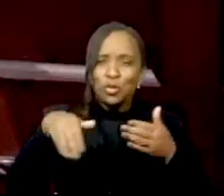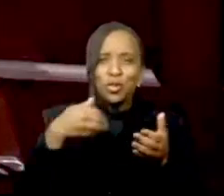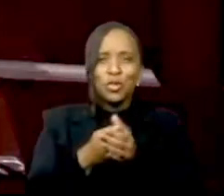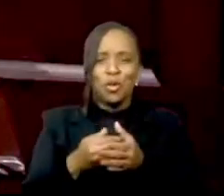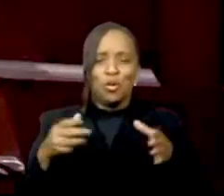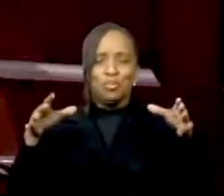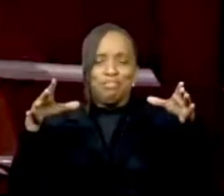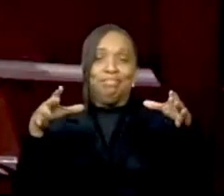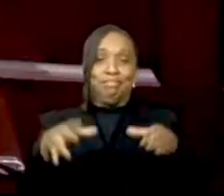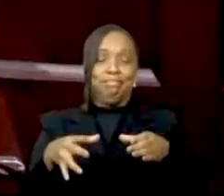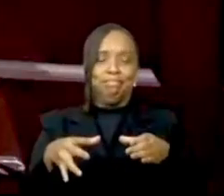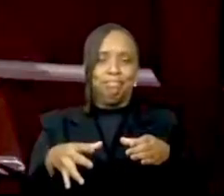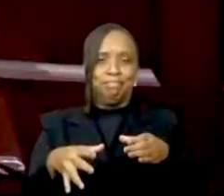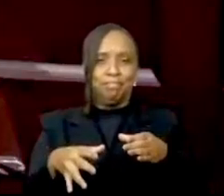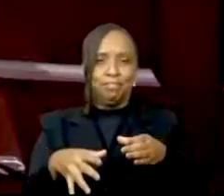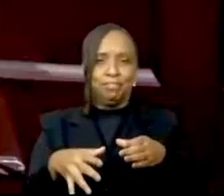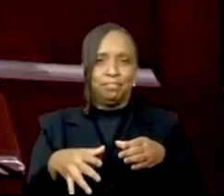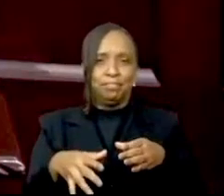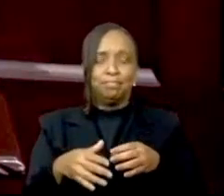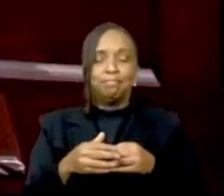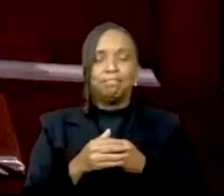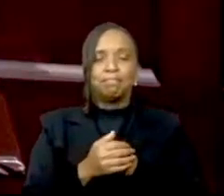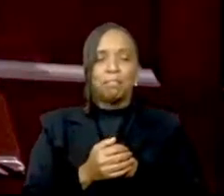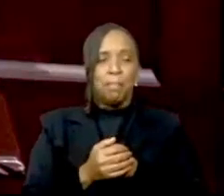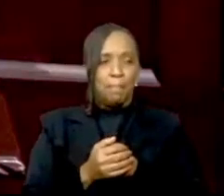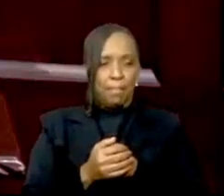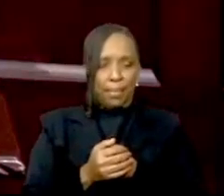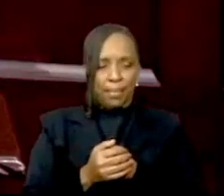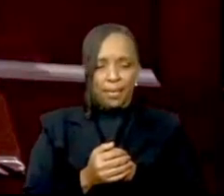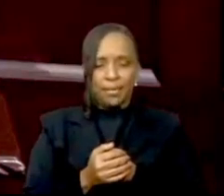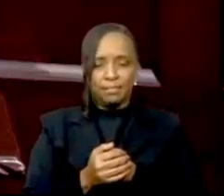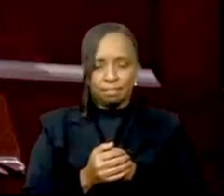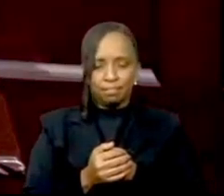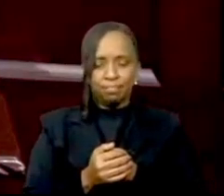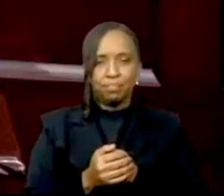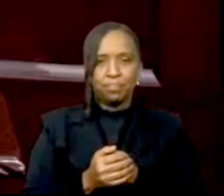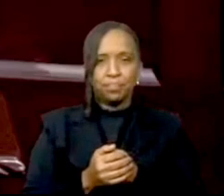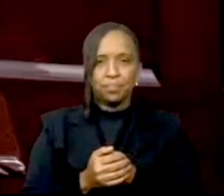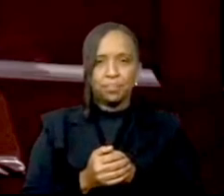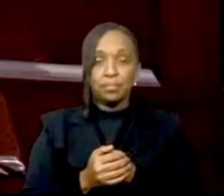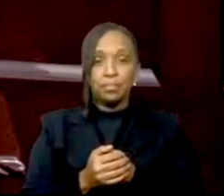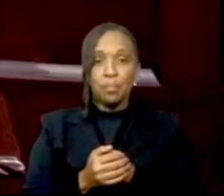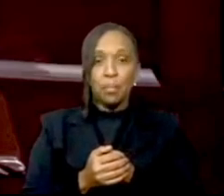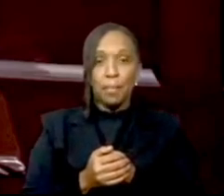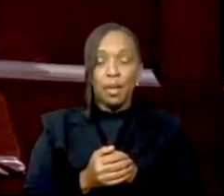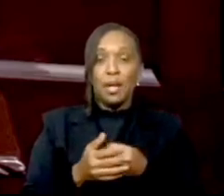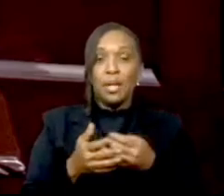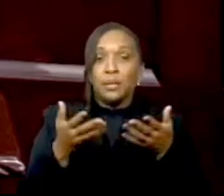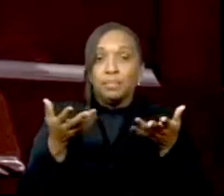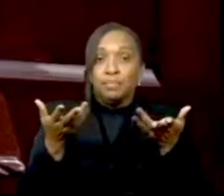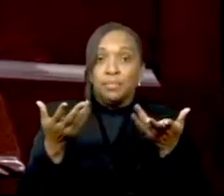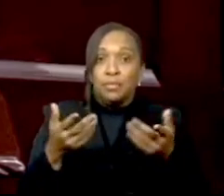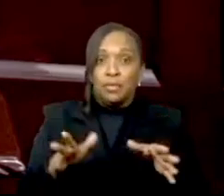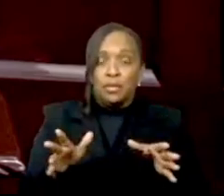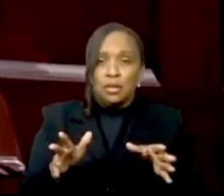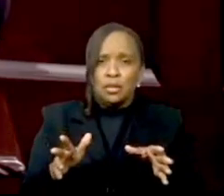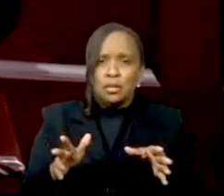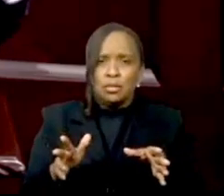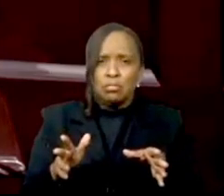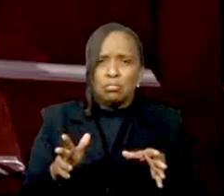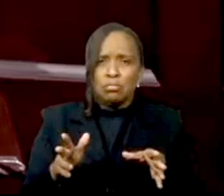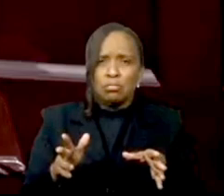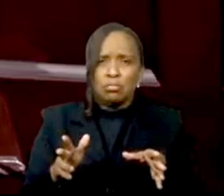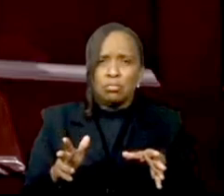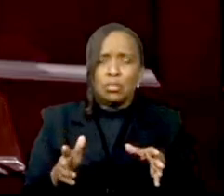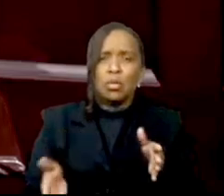En más de una ocasión escuchamos tanto al presidente de esta asamblea,